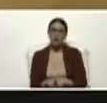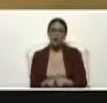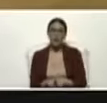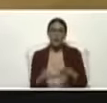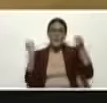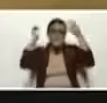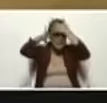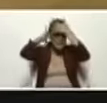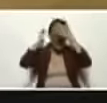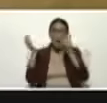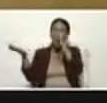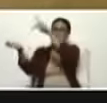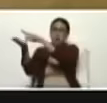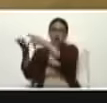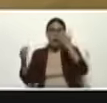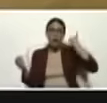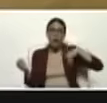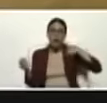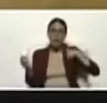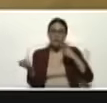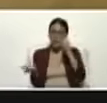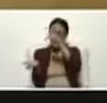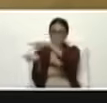Milei llegó en Argentina.